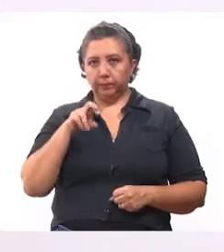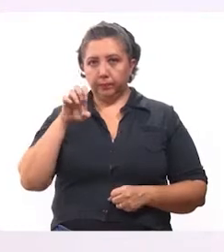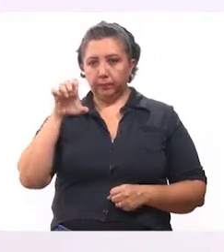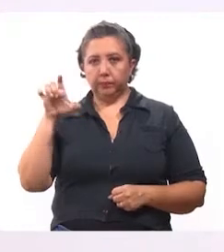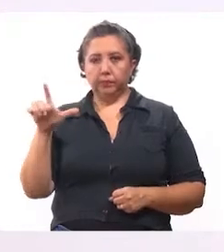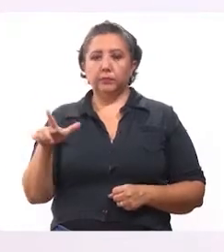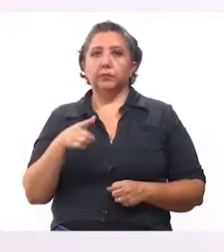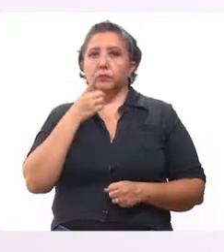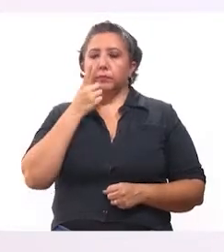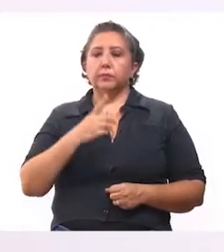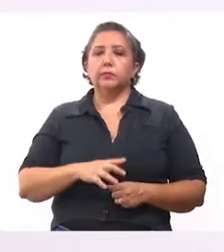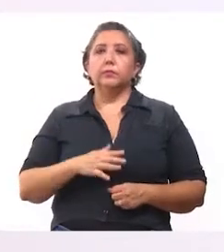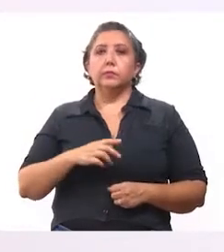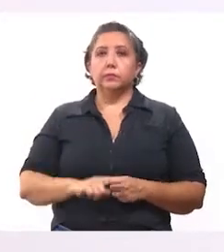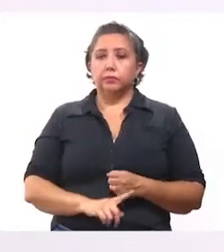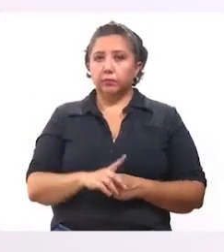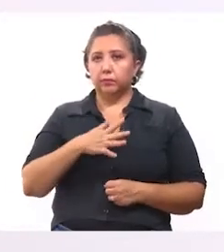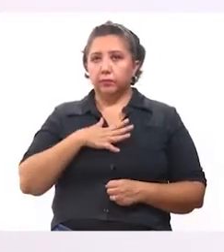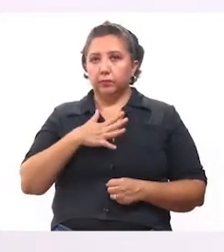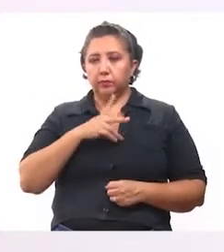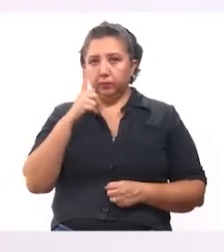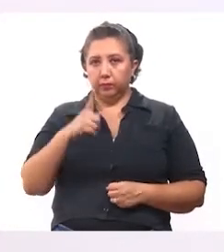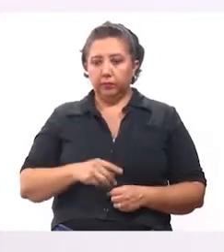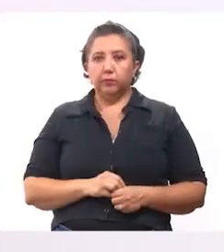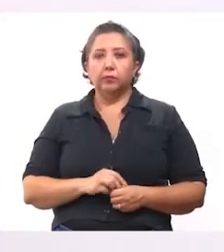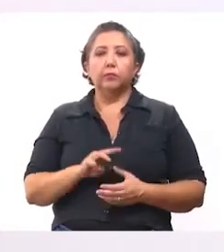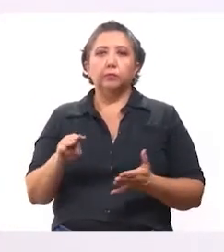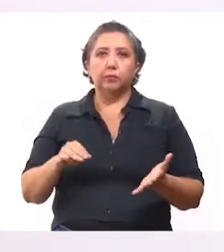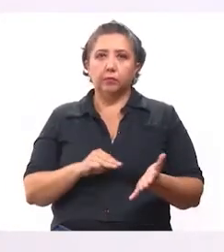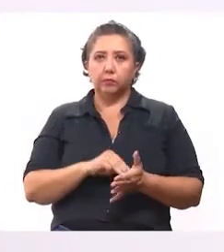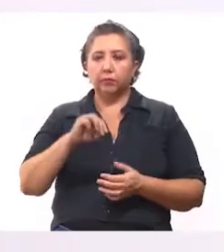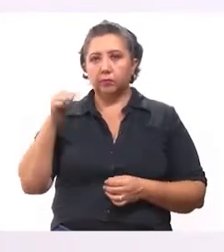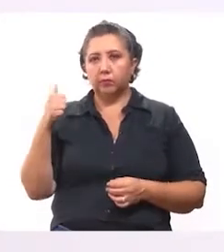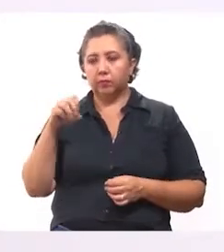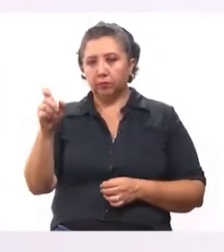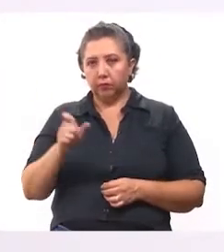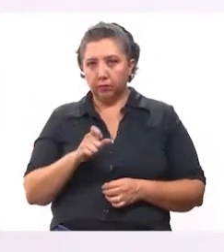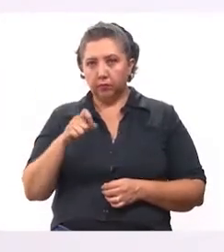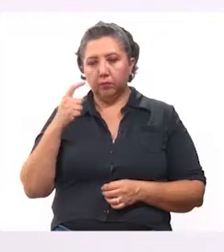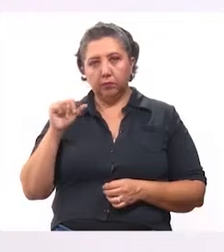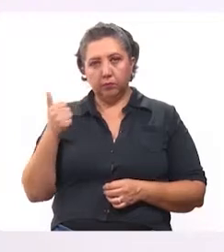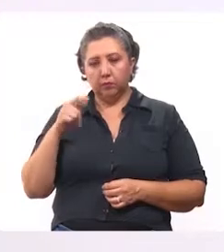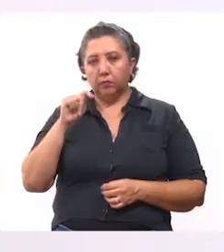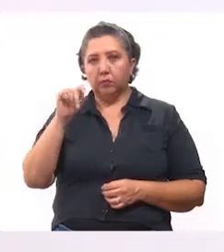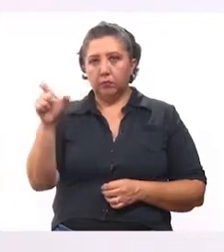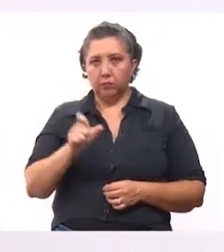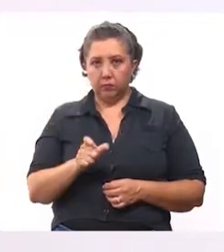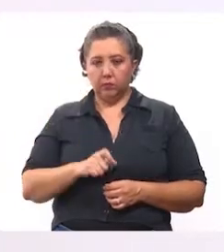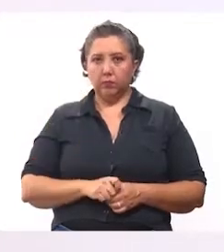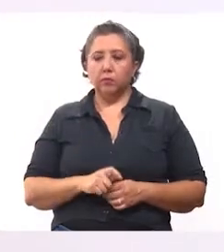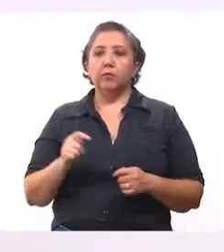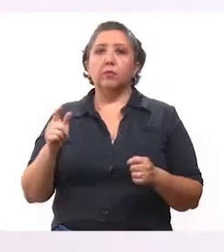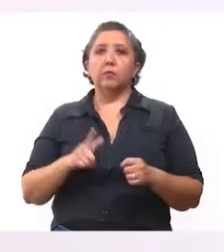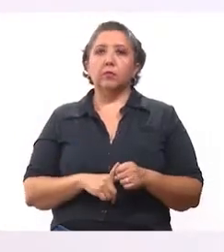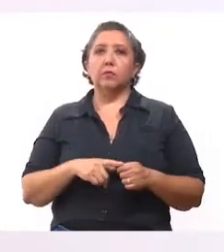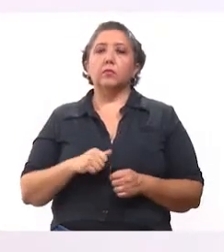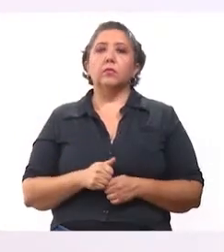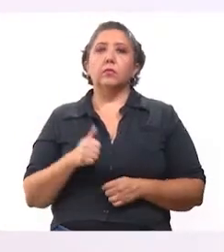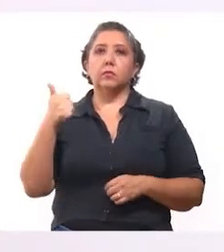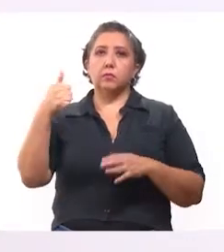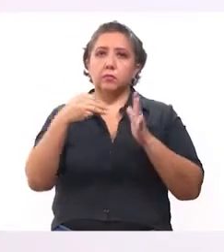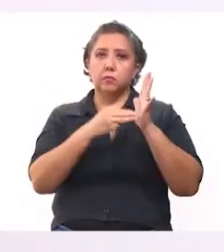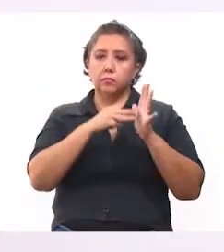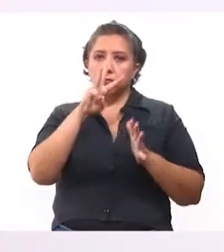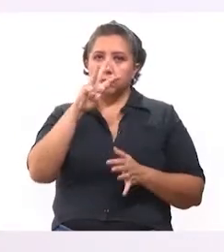renal crónica y EPOC. Uno residía en Mérida, uno en Oshkoshkap y uno en Tecash. En total son